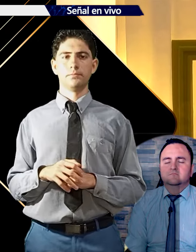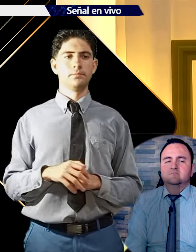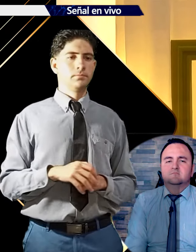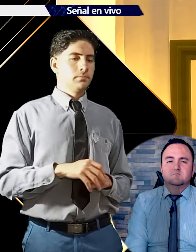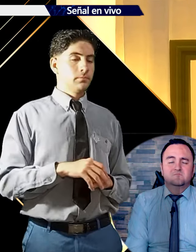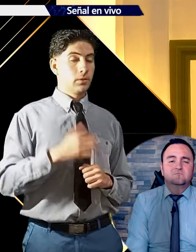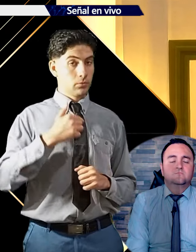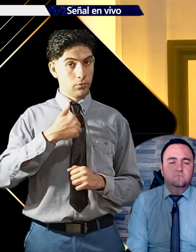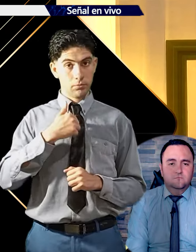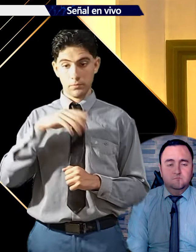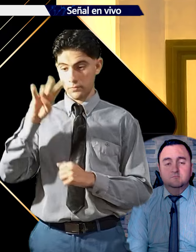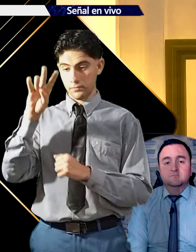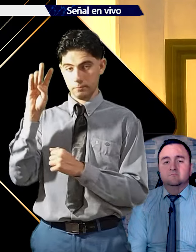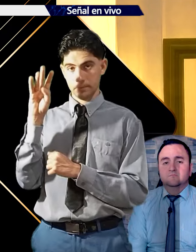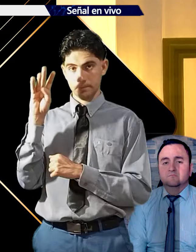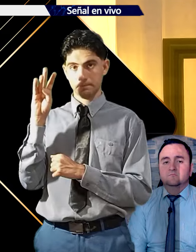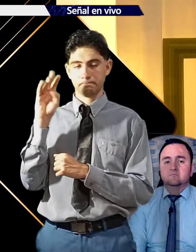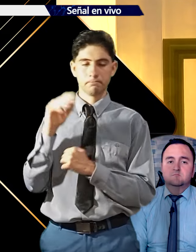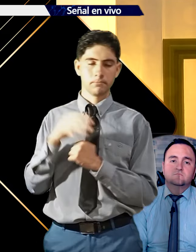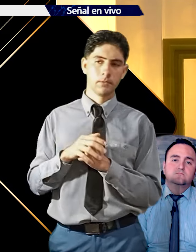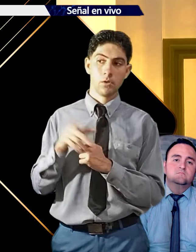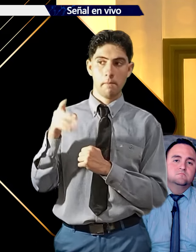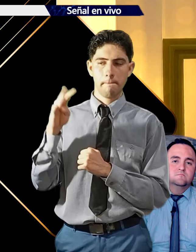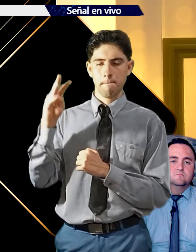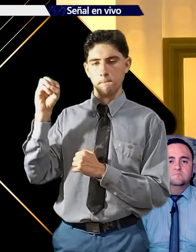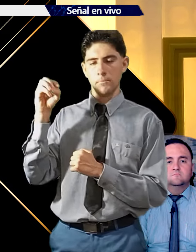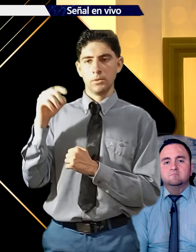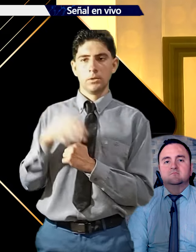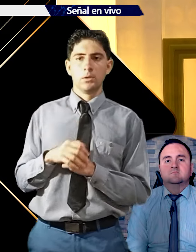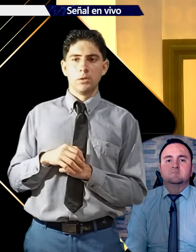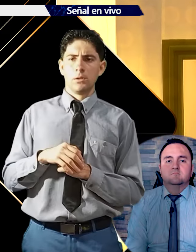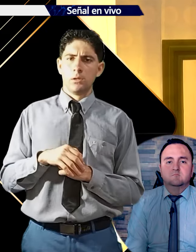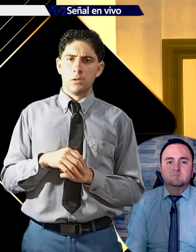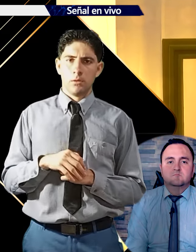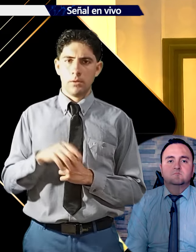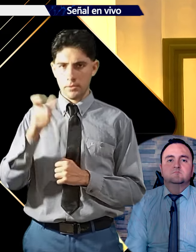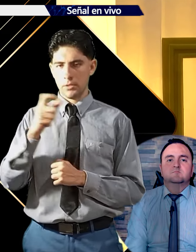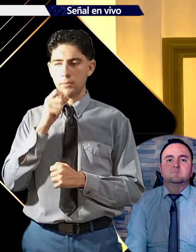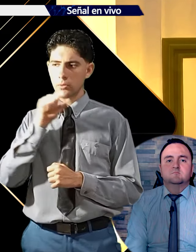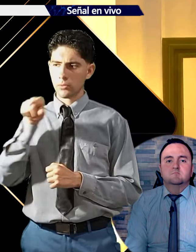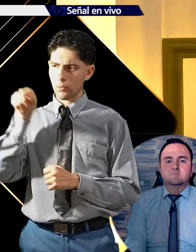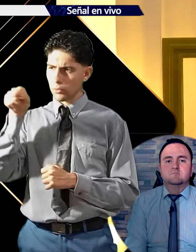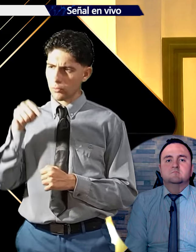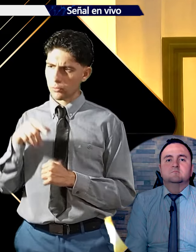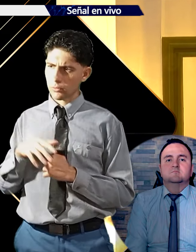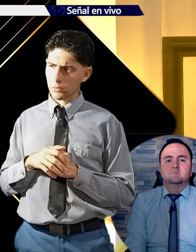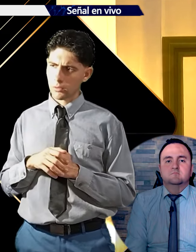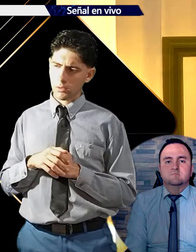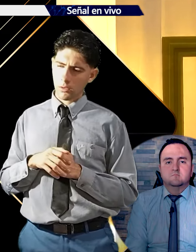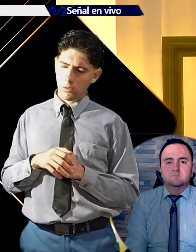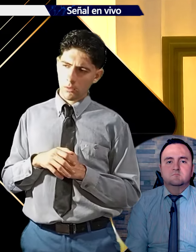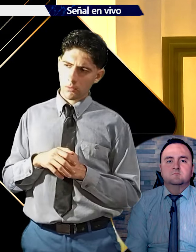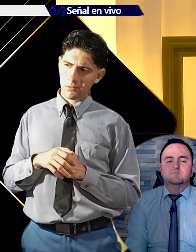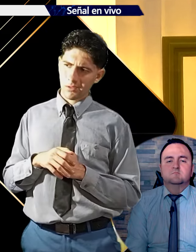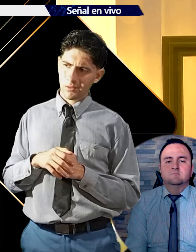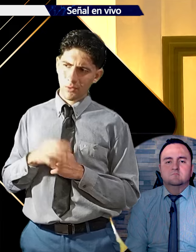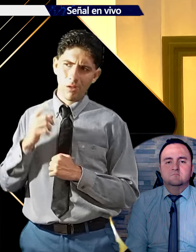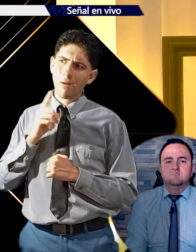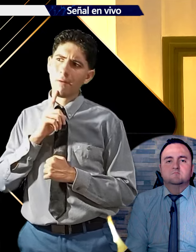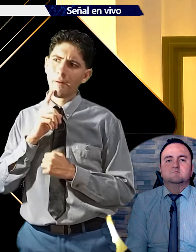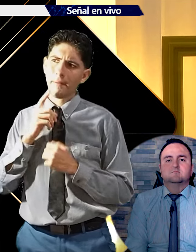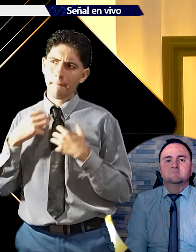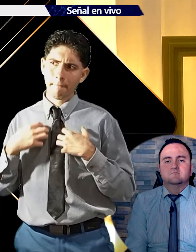nos fuimos a casar, hubo muchos conceptos. Uy, y a mi esposo, alguien lo llamó y le dijo, ¿usted no le da miedo casarse con esa muchachita tan joven?